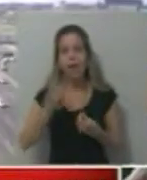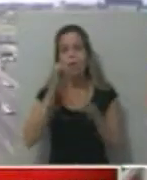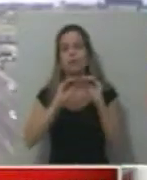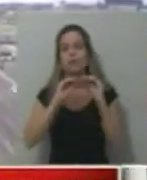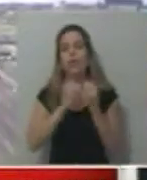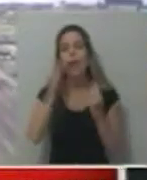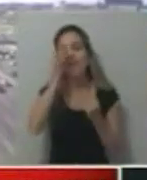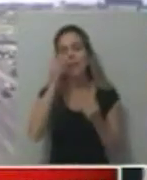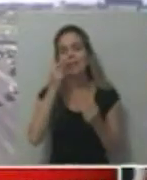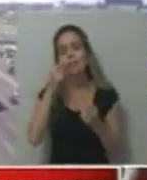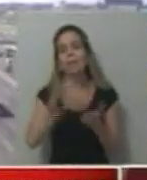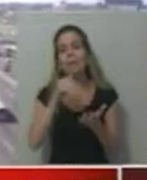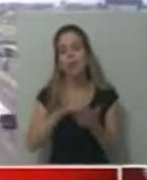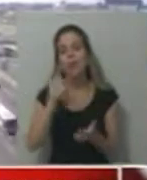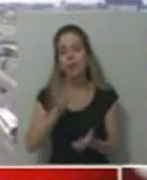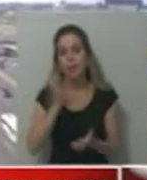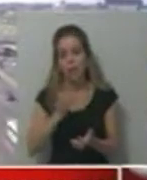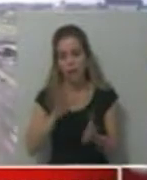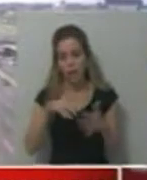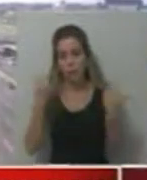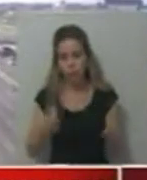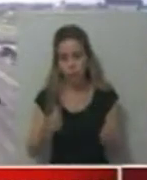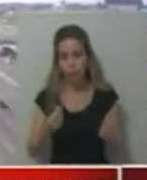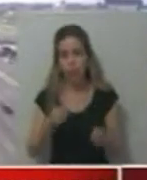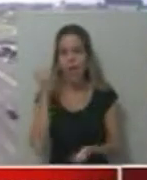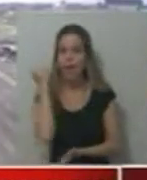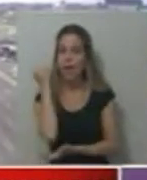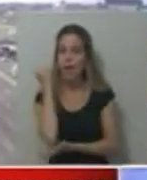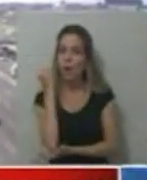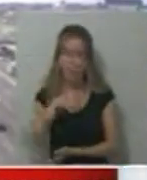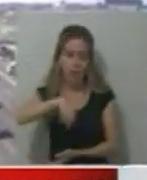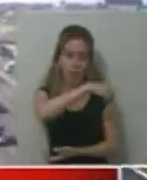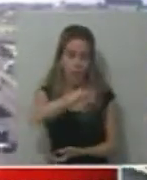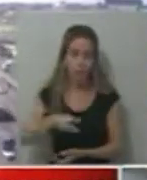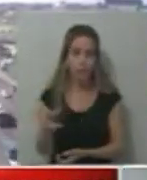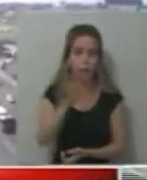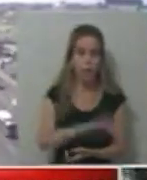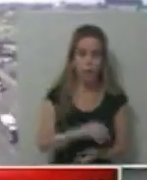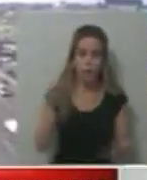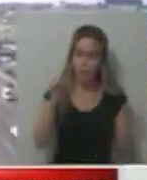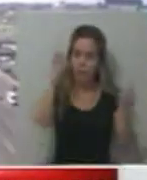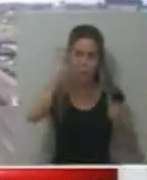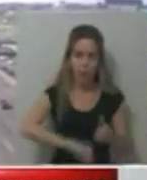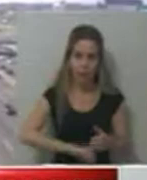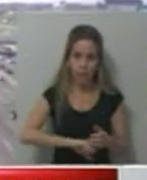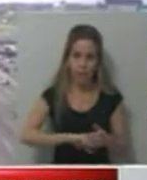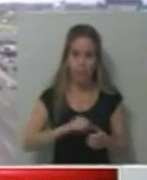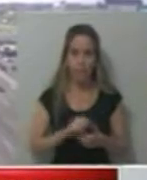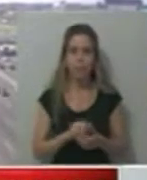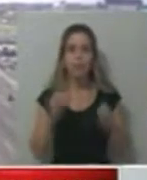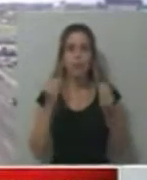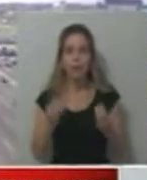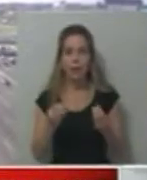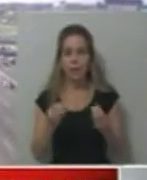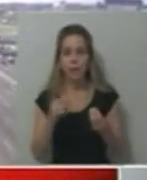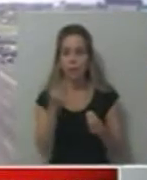20.000 millones de dólares. Eso afecta a la economía nuestra de todos los días. Después se vino el cepo al dólar por estas cosas. Estamos hoy en 32.000 millones de dólares. ¿Cómo